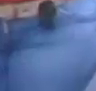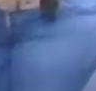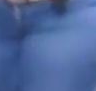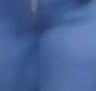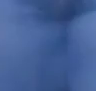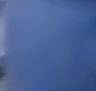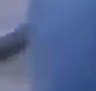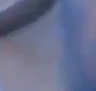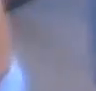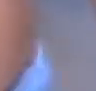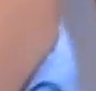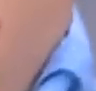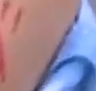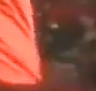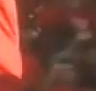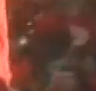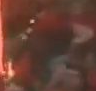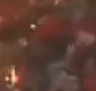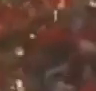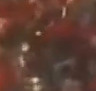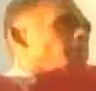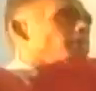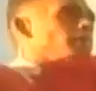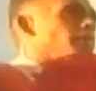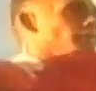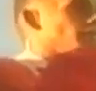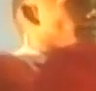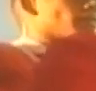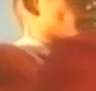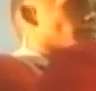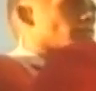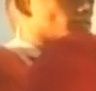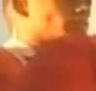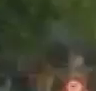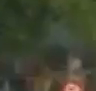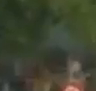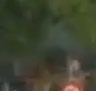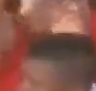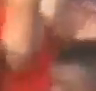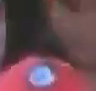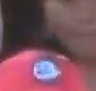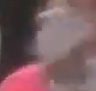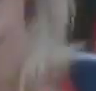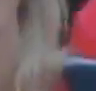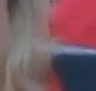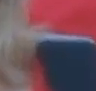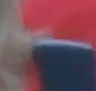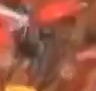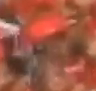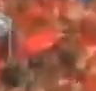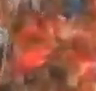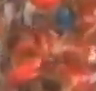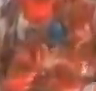Ahora somos un pueblo libre. No te vamos a defraudar, presidente. Te amamos todos los venezolanos.